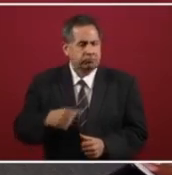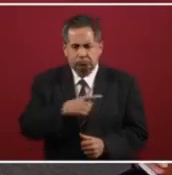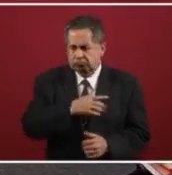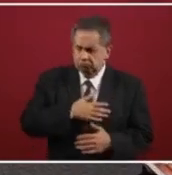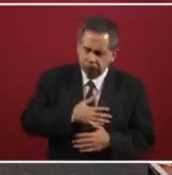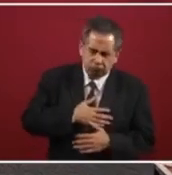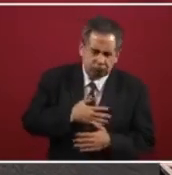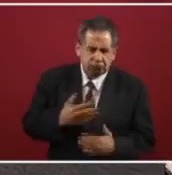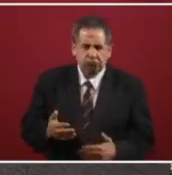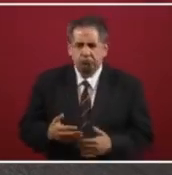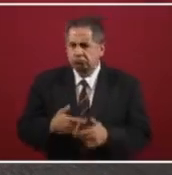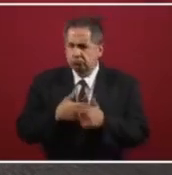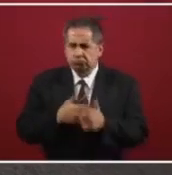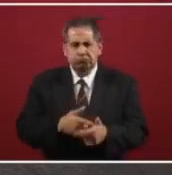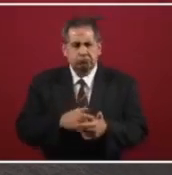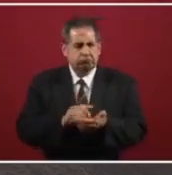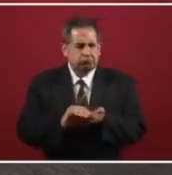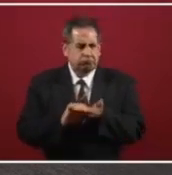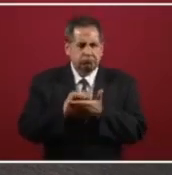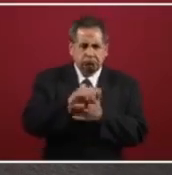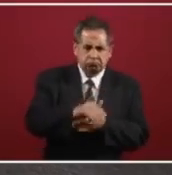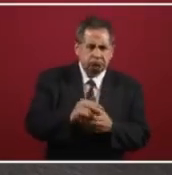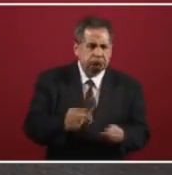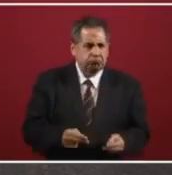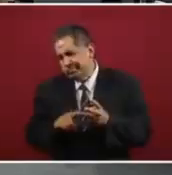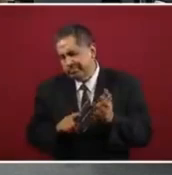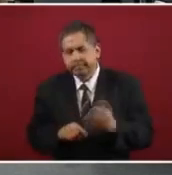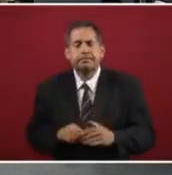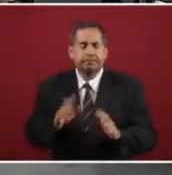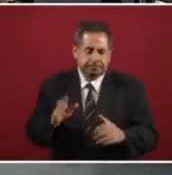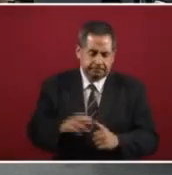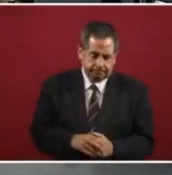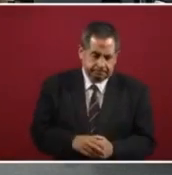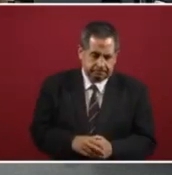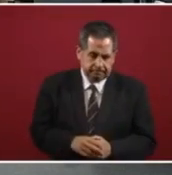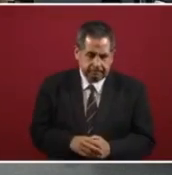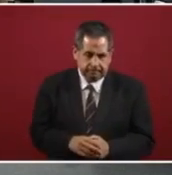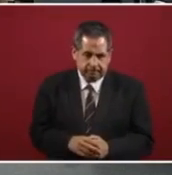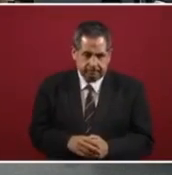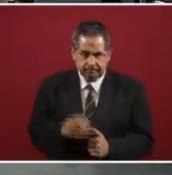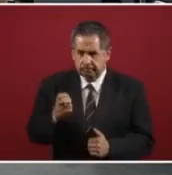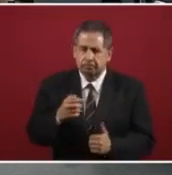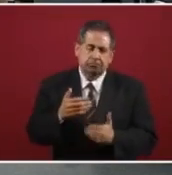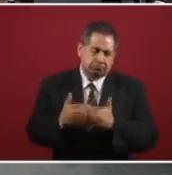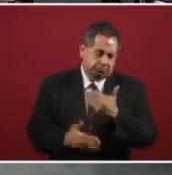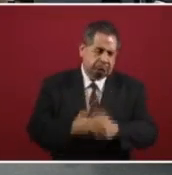dispuesto a seguir invirtiendo en el país. Él